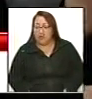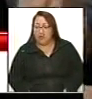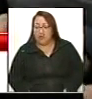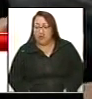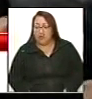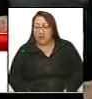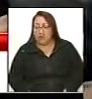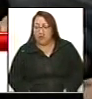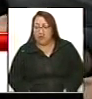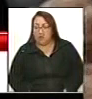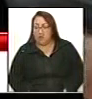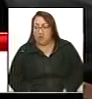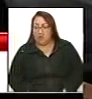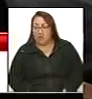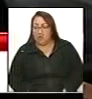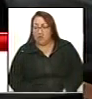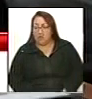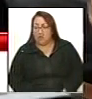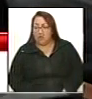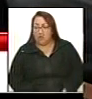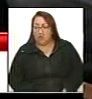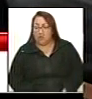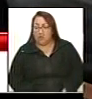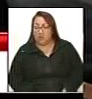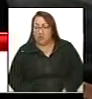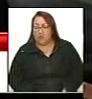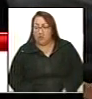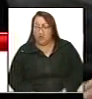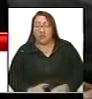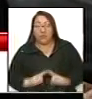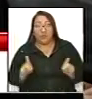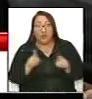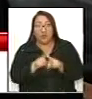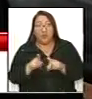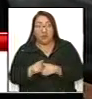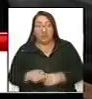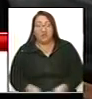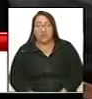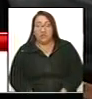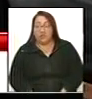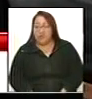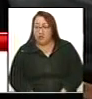ver, el criterio técnico es importante, pero